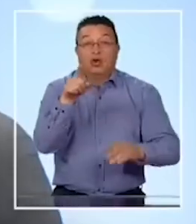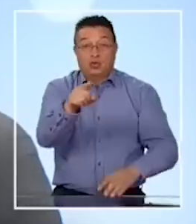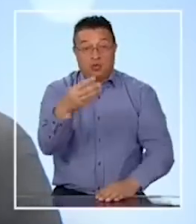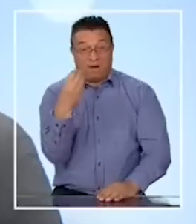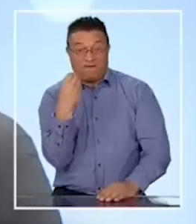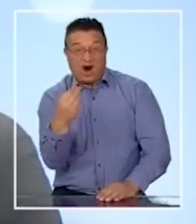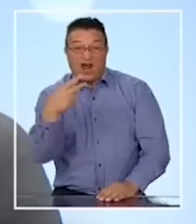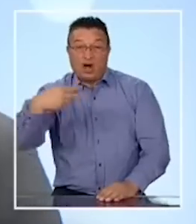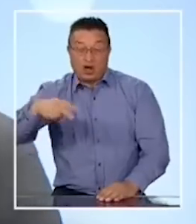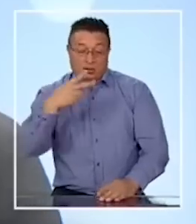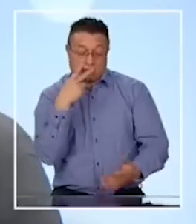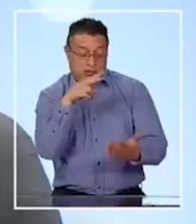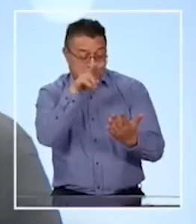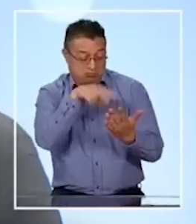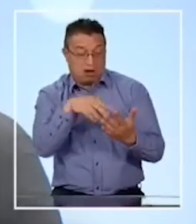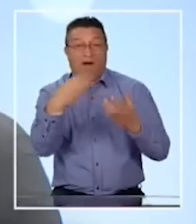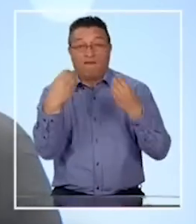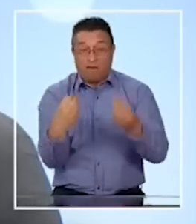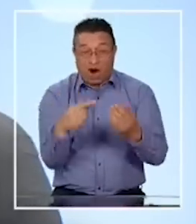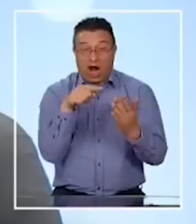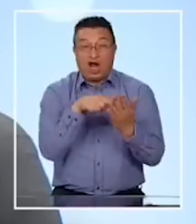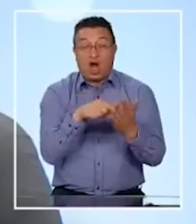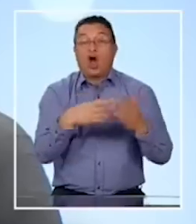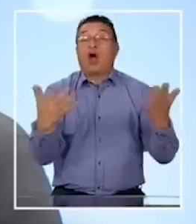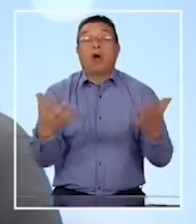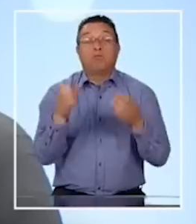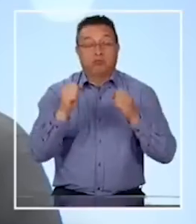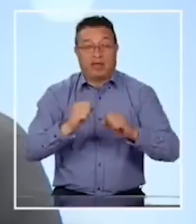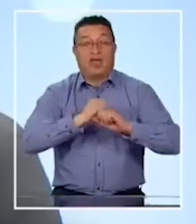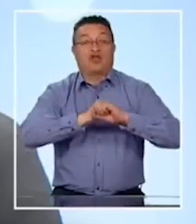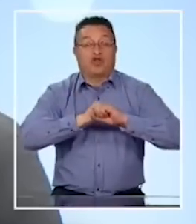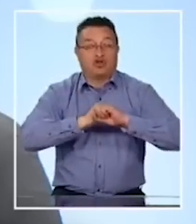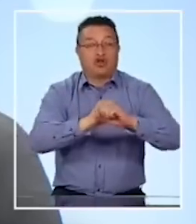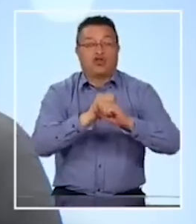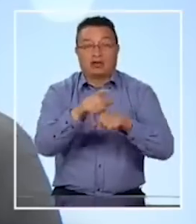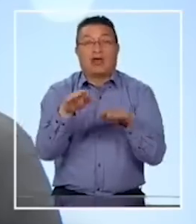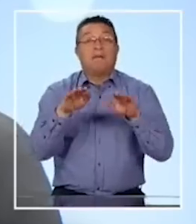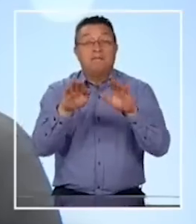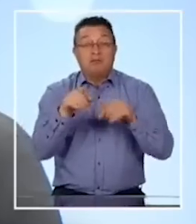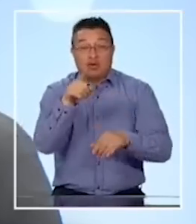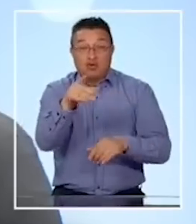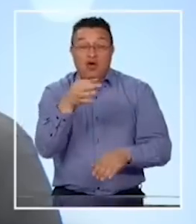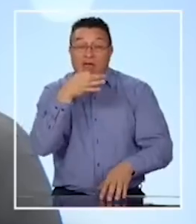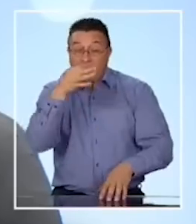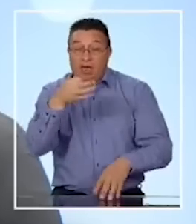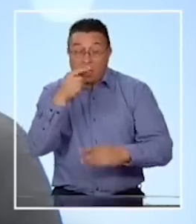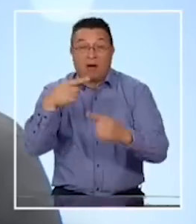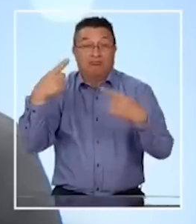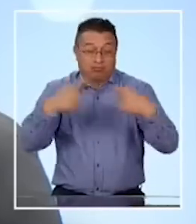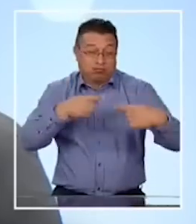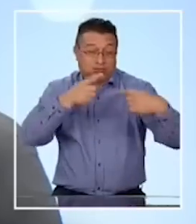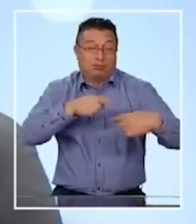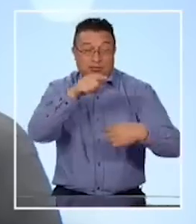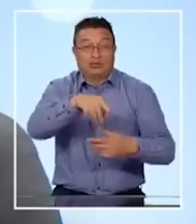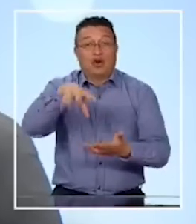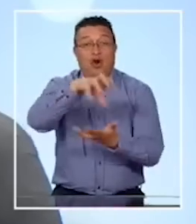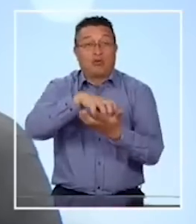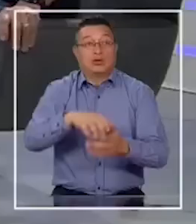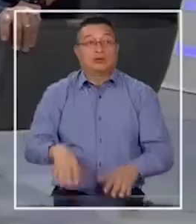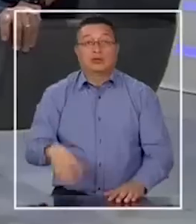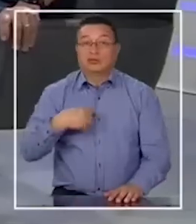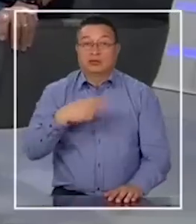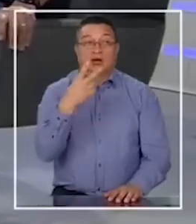una buena noticia una buena herramienta para luchar contra Lo mismo que usted ha tenido que enfrentar en su